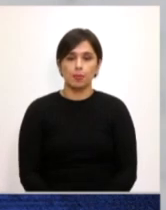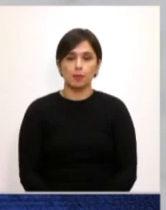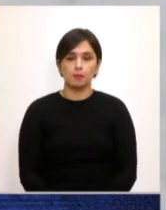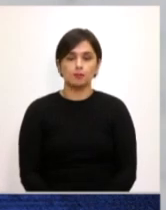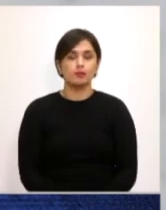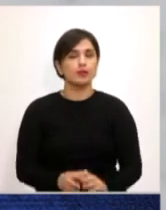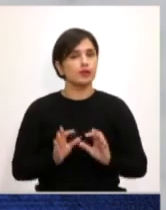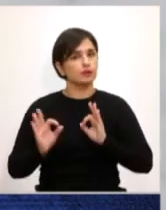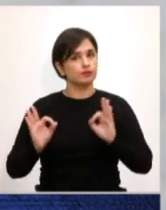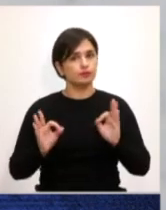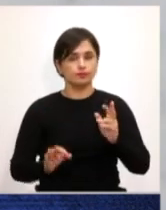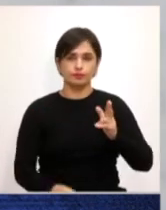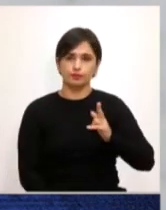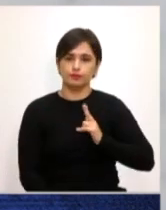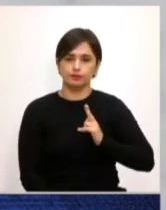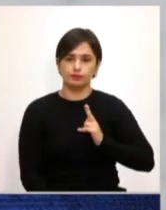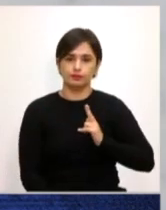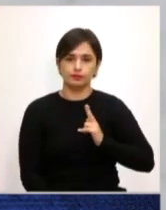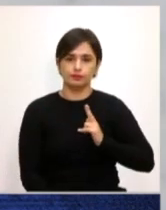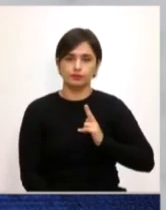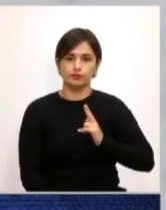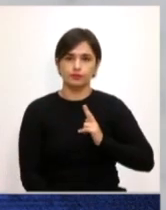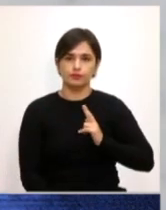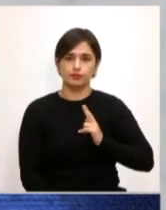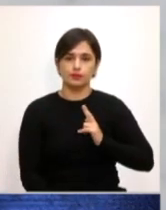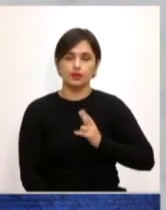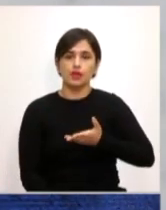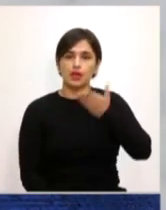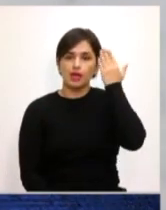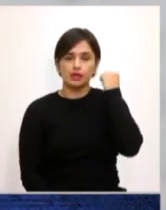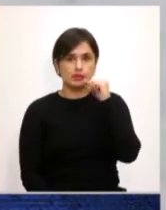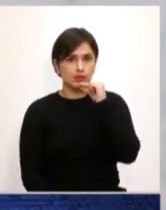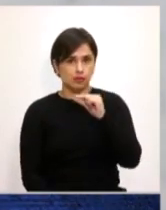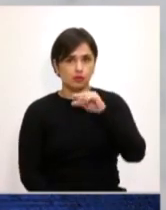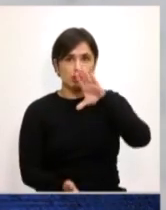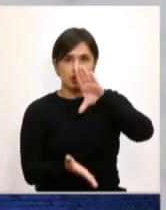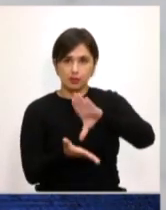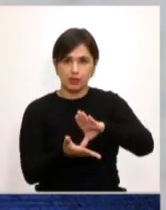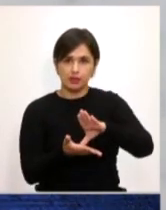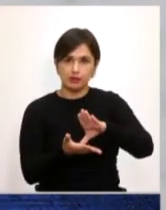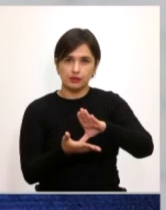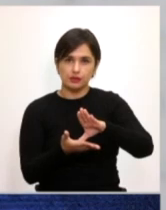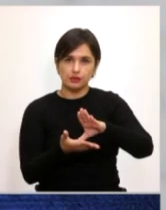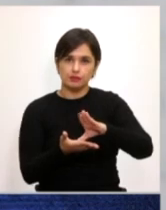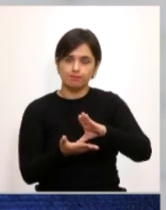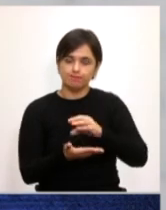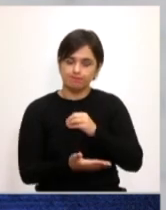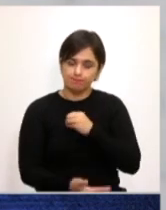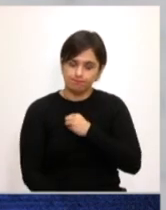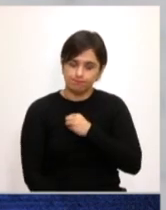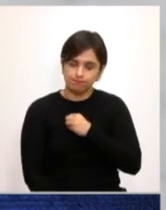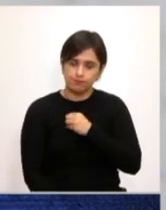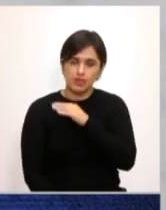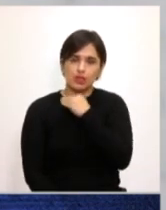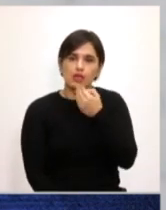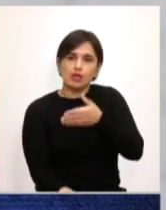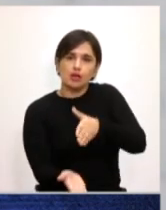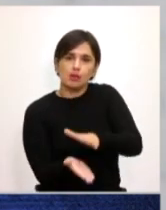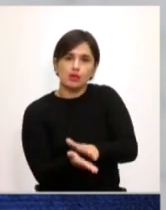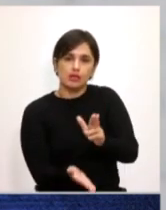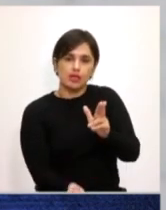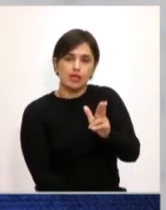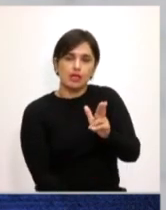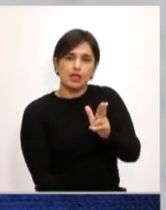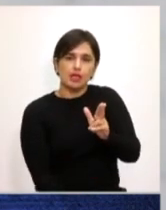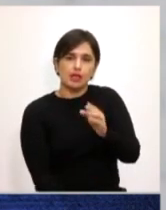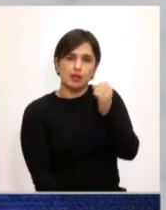Señoras y señores, hace pocos meses el país se conmovió con la prematura muerte de don Sebastián Piñera,